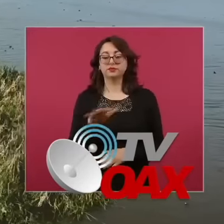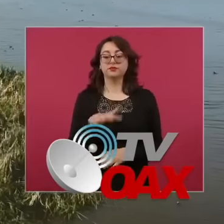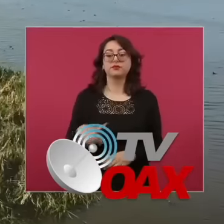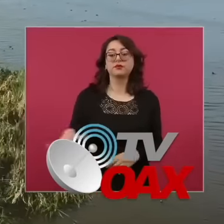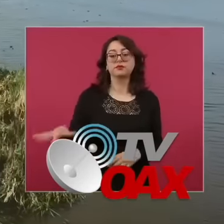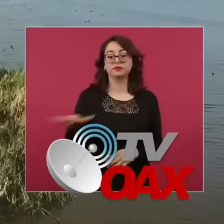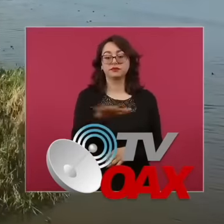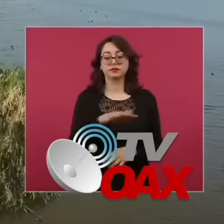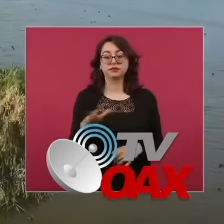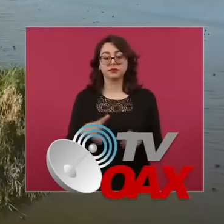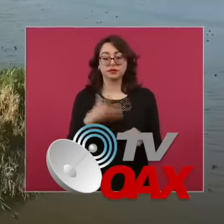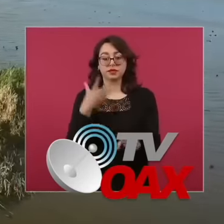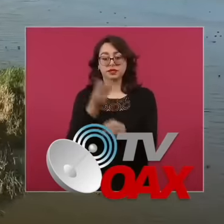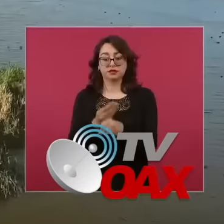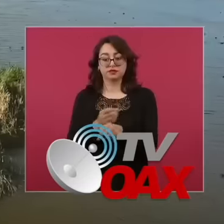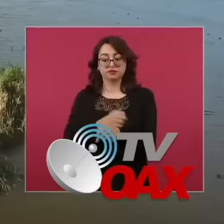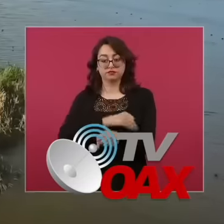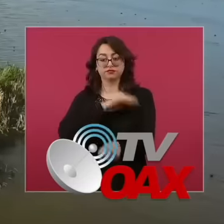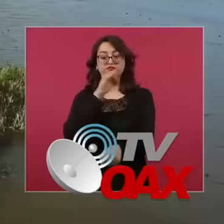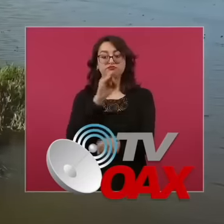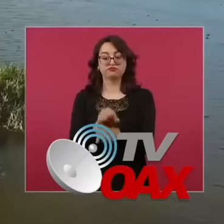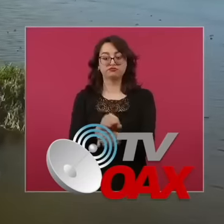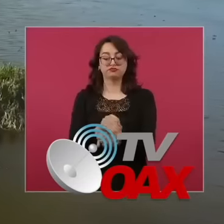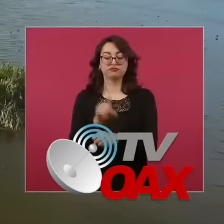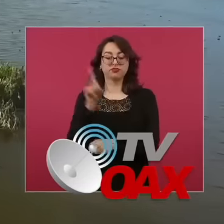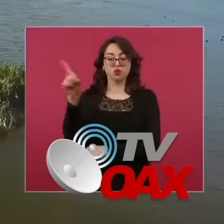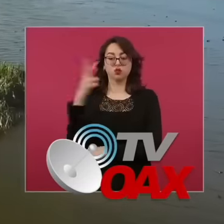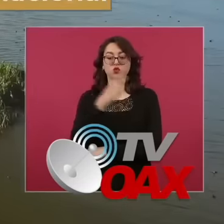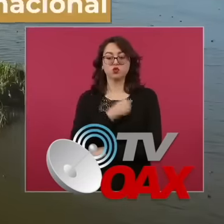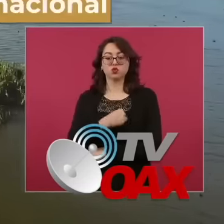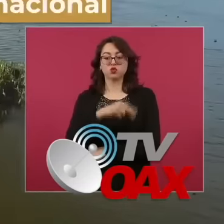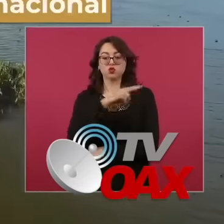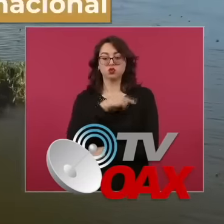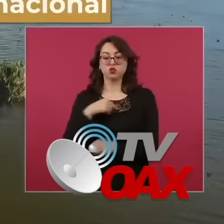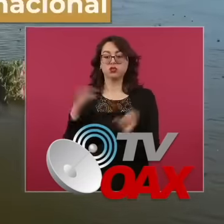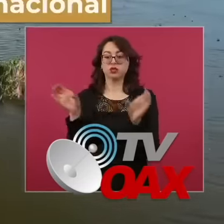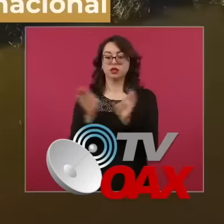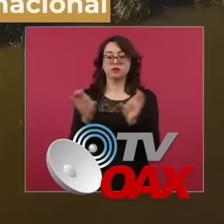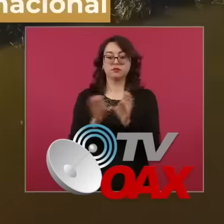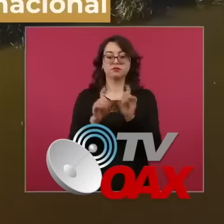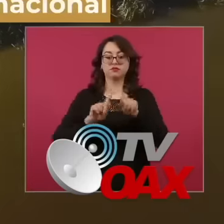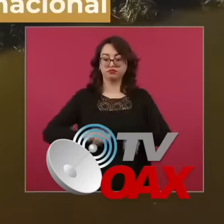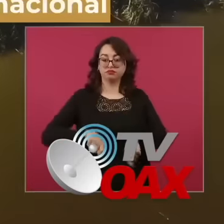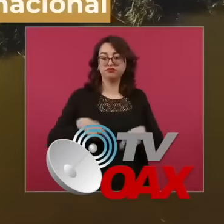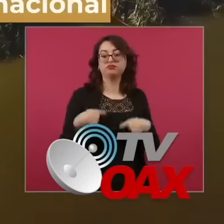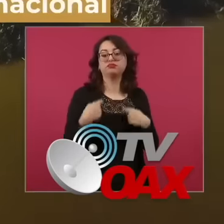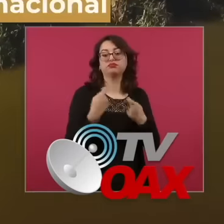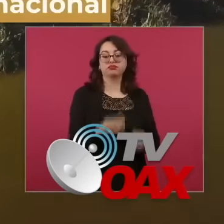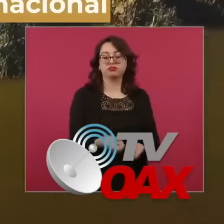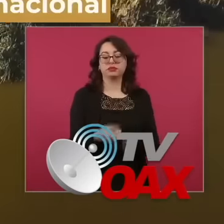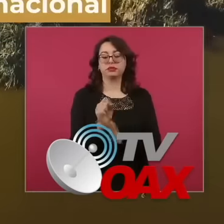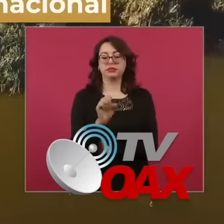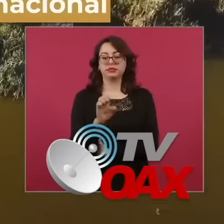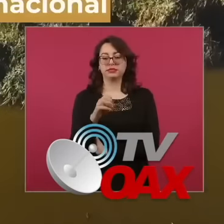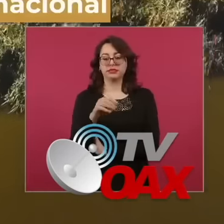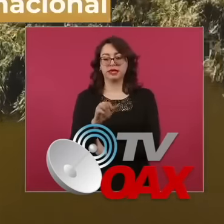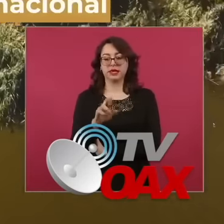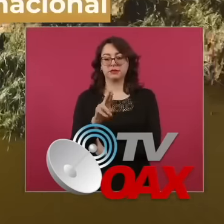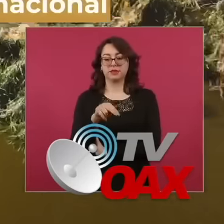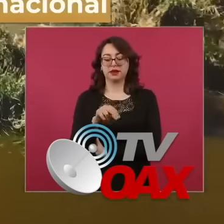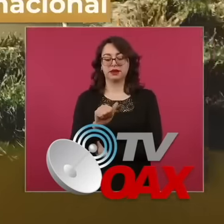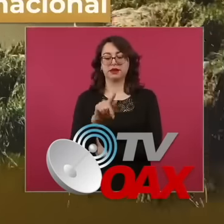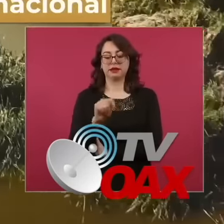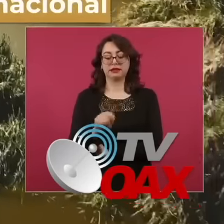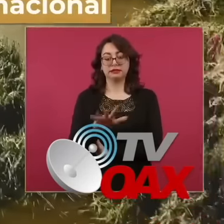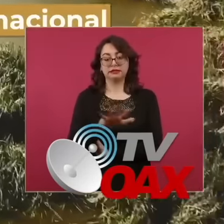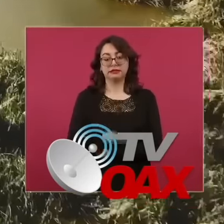adicional la certificación obtenida en Suiza por la semarnat que denomina nuestros humedales